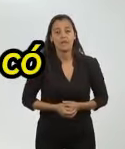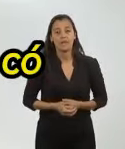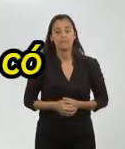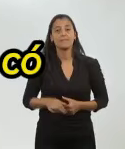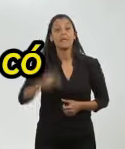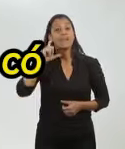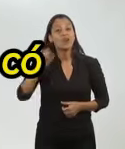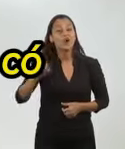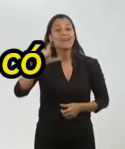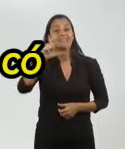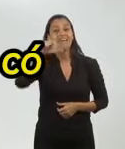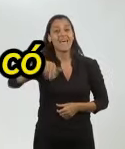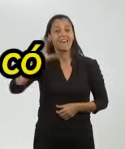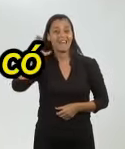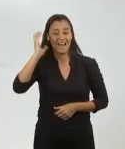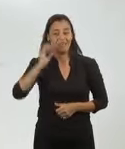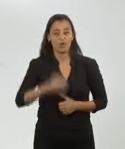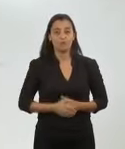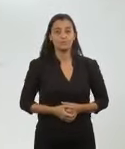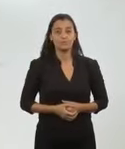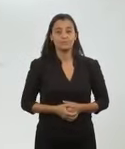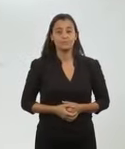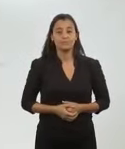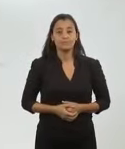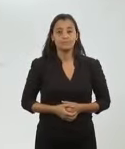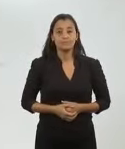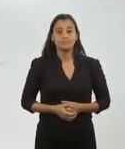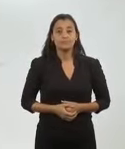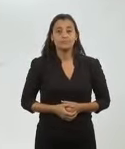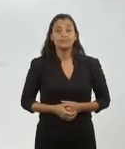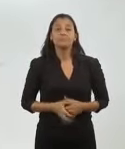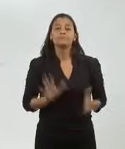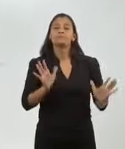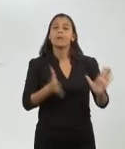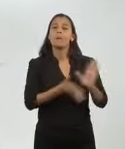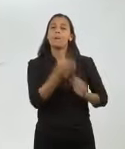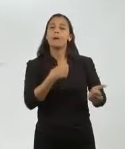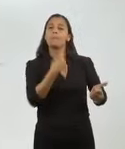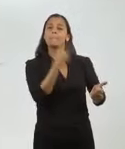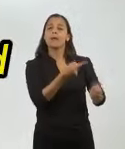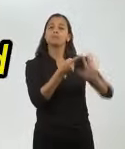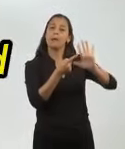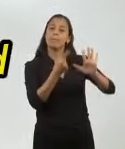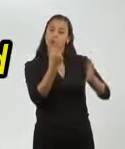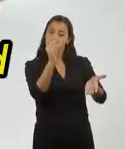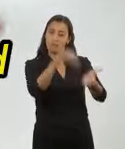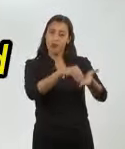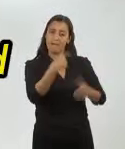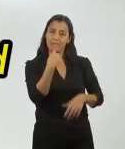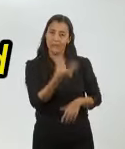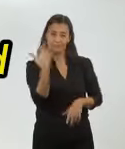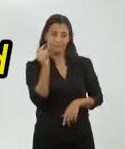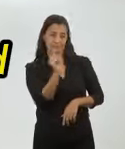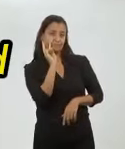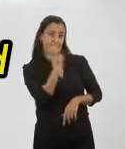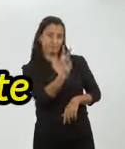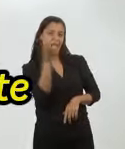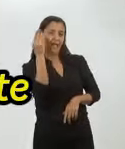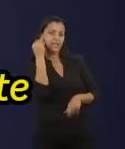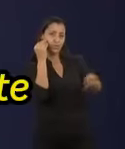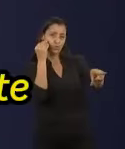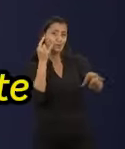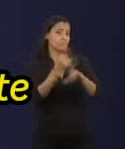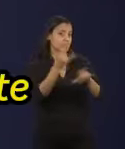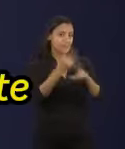Gallardo radio cómo le va e iba a ir con una pero se me ocurre una más porque lo escuché recién a usted hablando